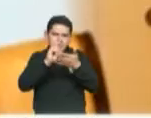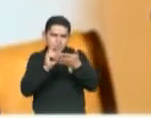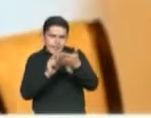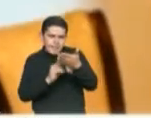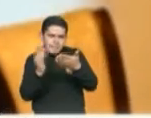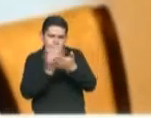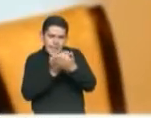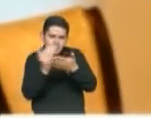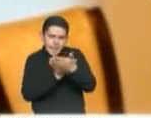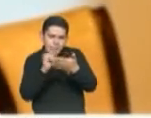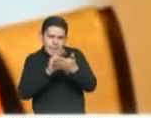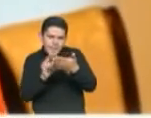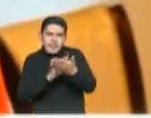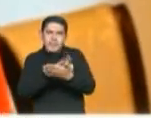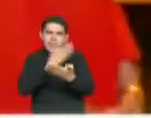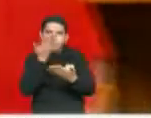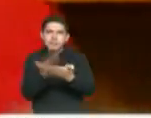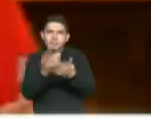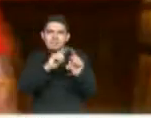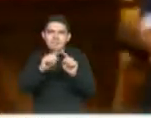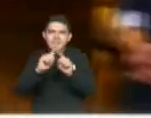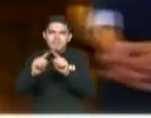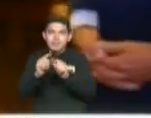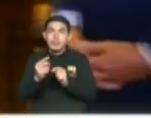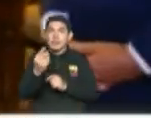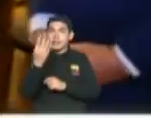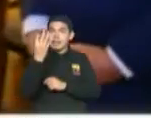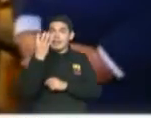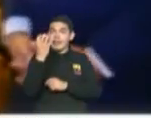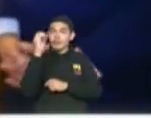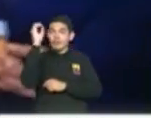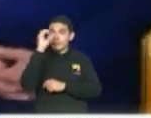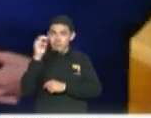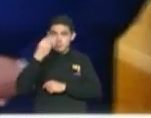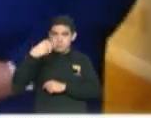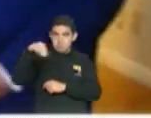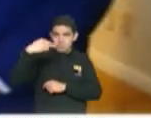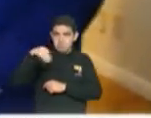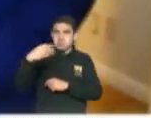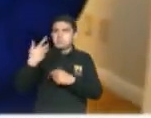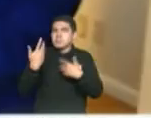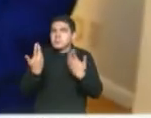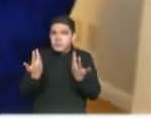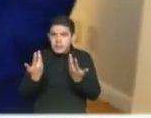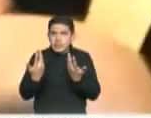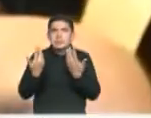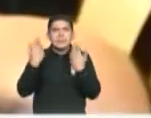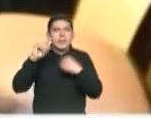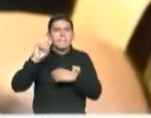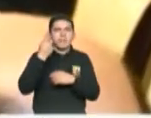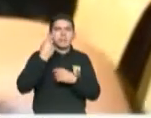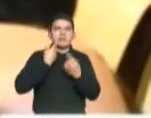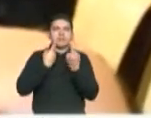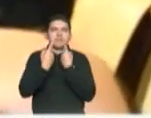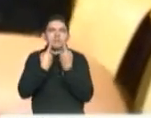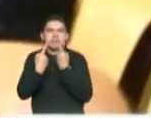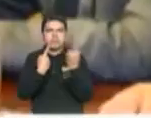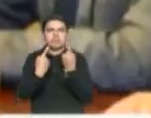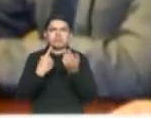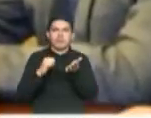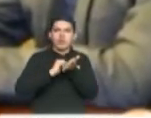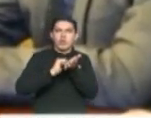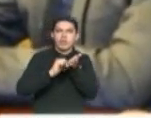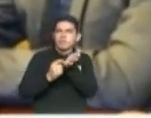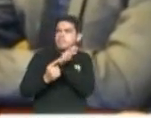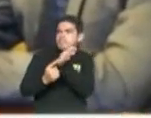acuerdo multipartes mientras que el viernes 14 de octubre el comité de política comercial realizará la primera discusión del documento